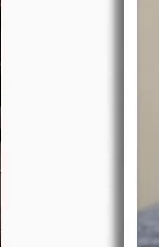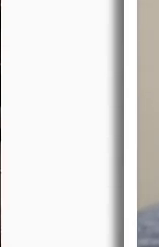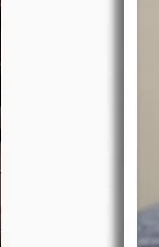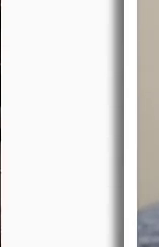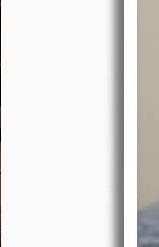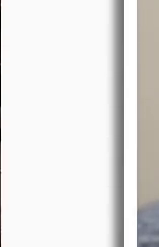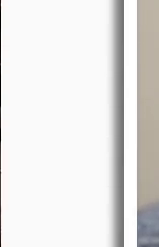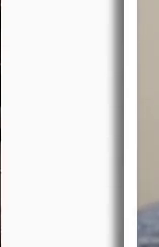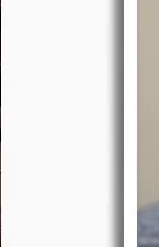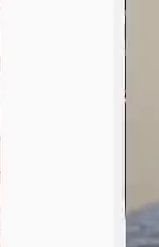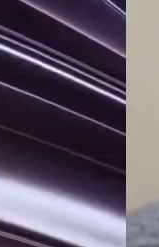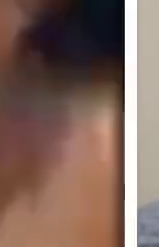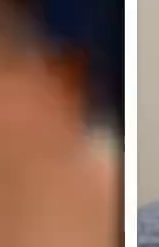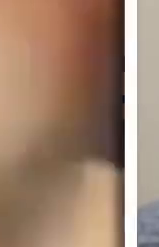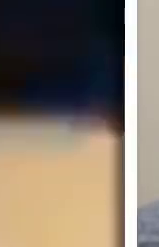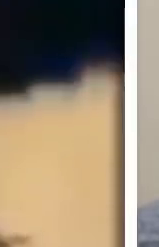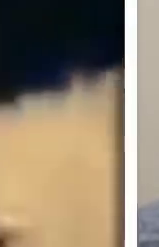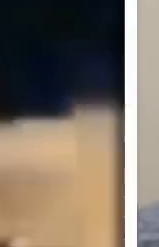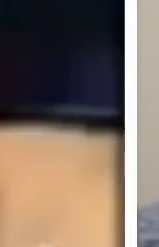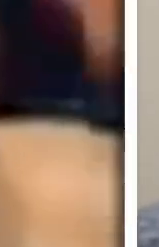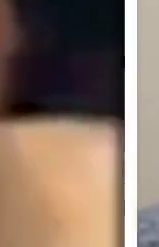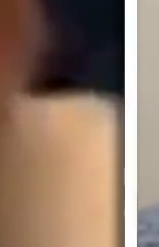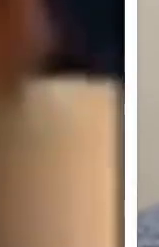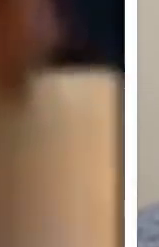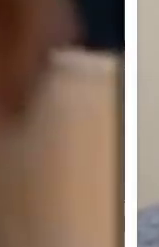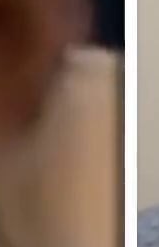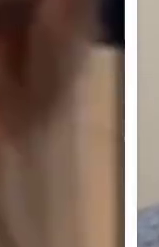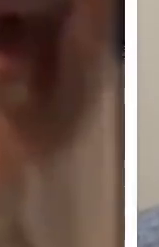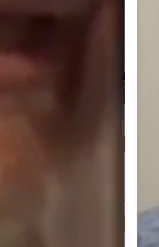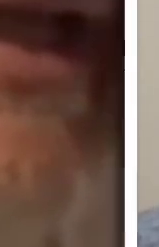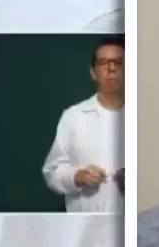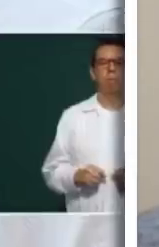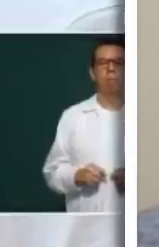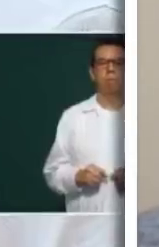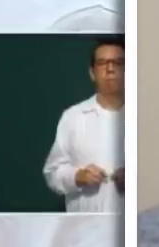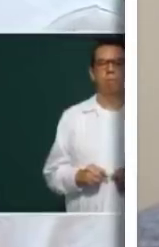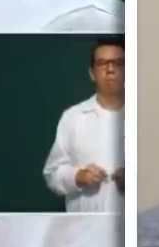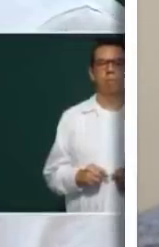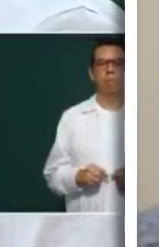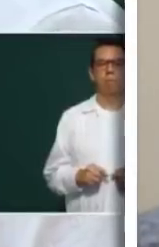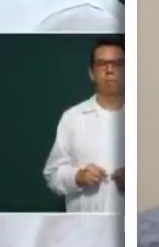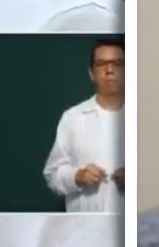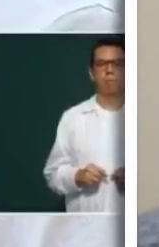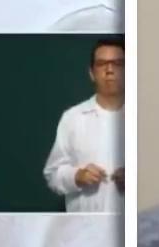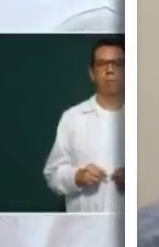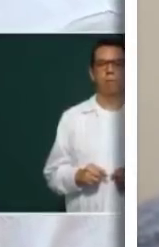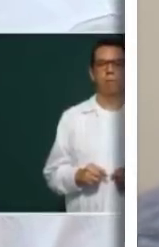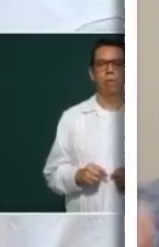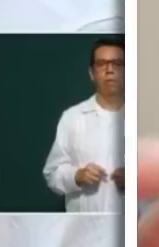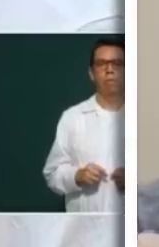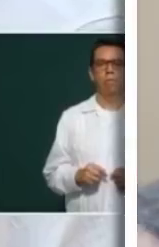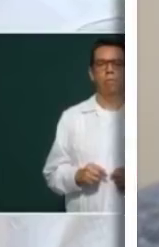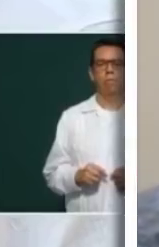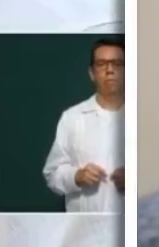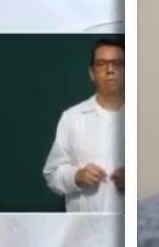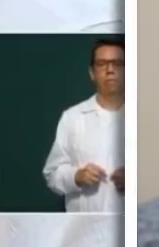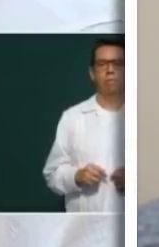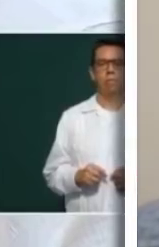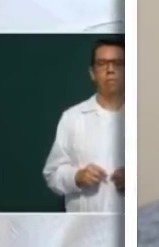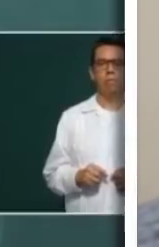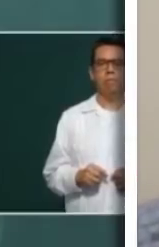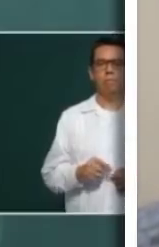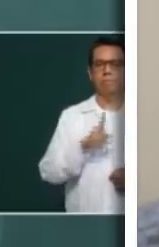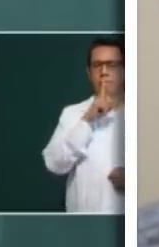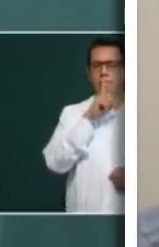república sin embargo hay un asunto en particular el que se está atendiendo como parte la investigación y